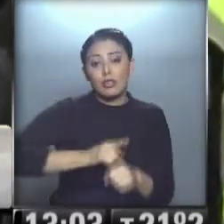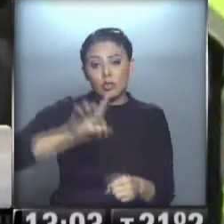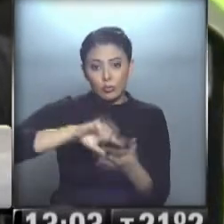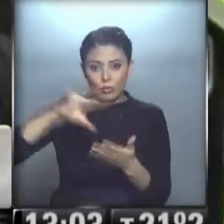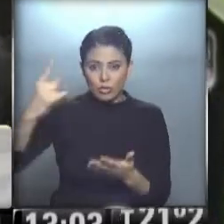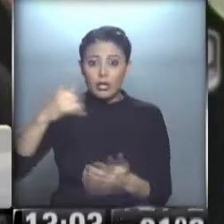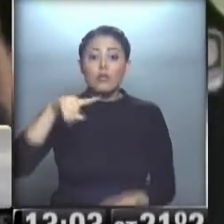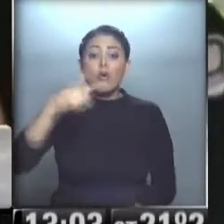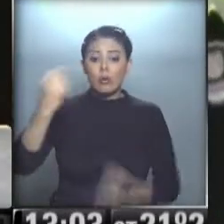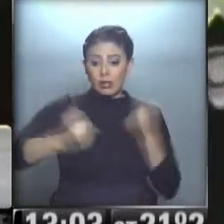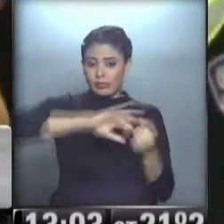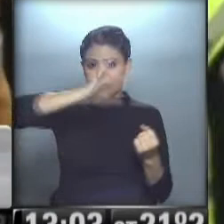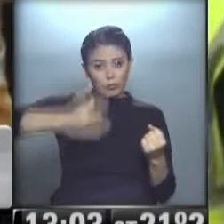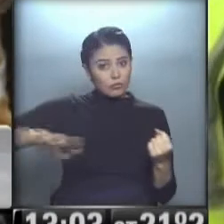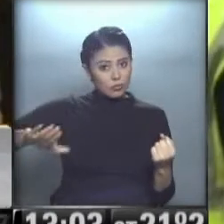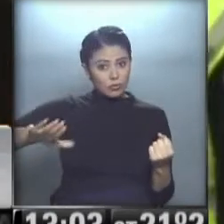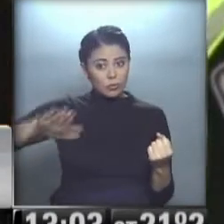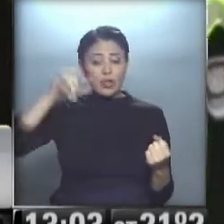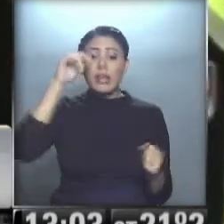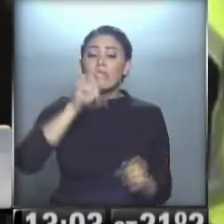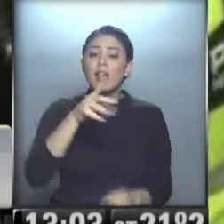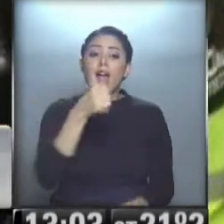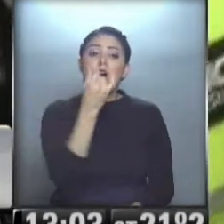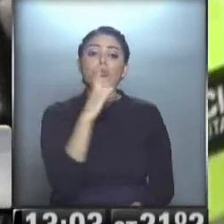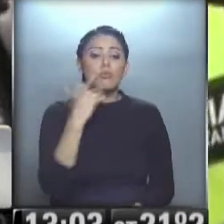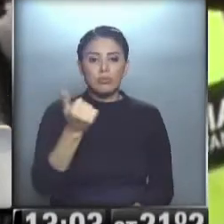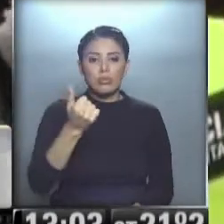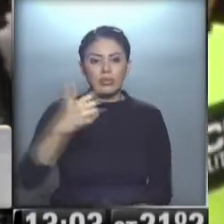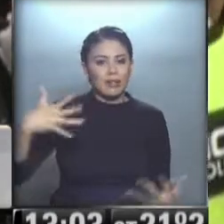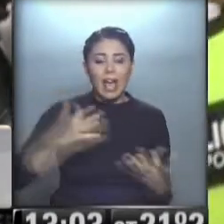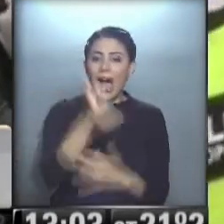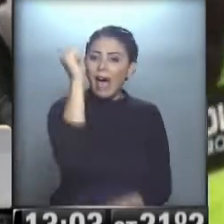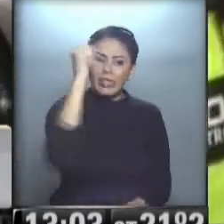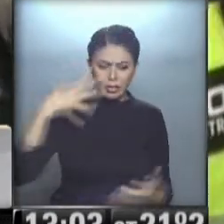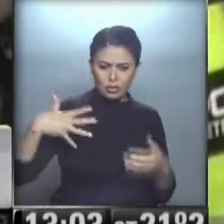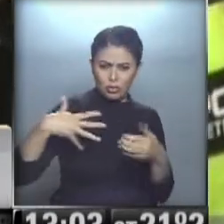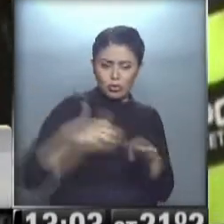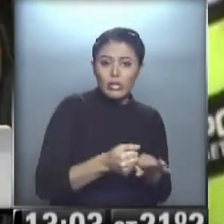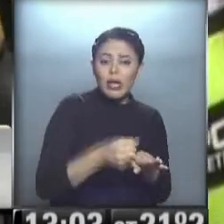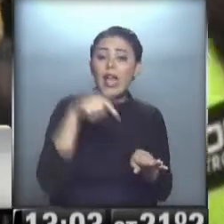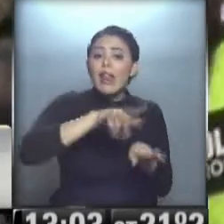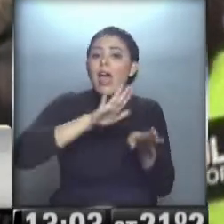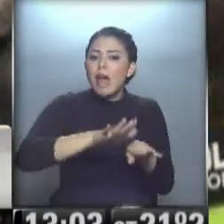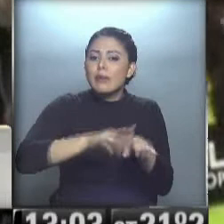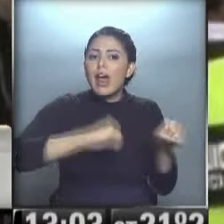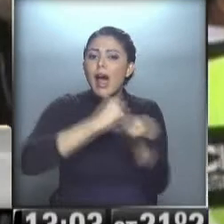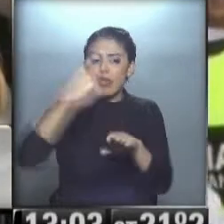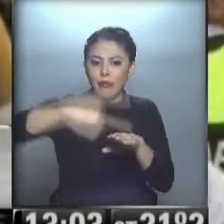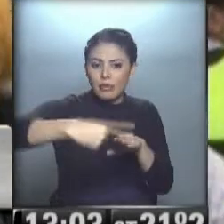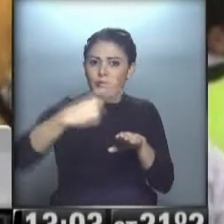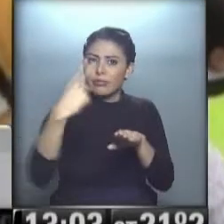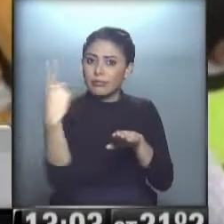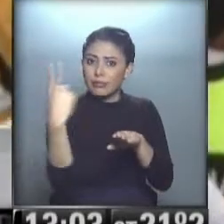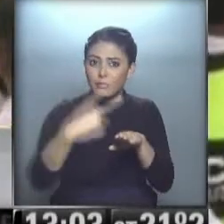donde un utilitario de la autopista de AUSA, bueno, sufrió un choque en la parte trasera cuando estaba esperando que saliera la barrera de peaje, fue embestido